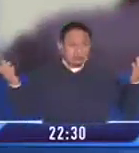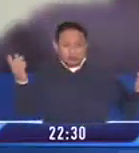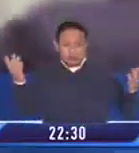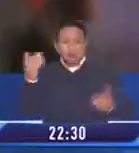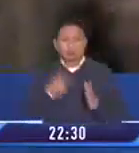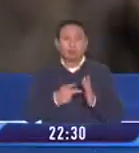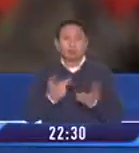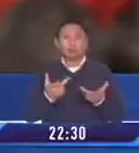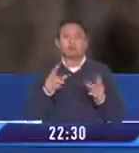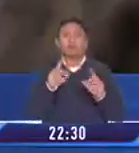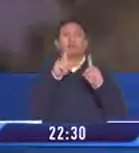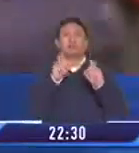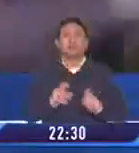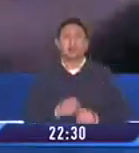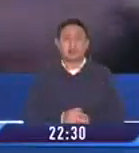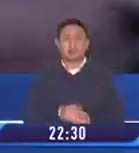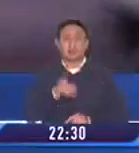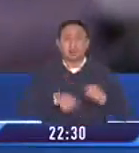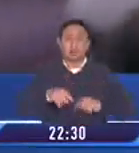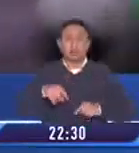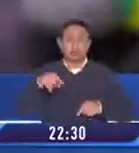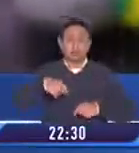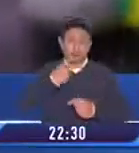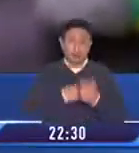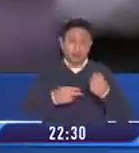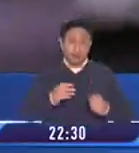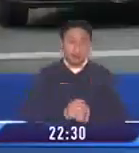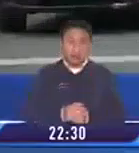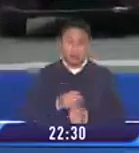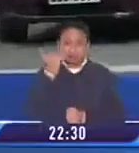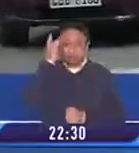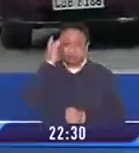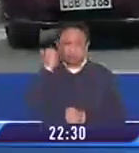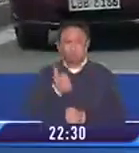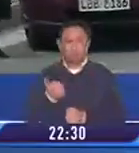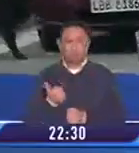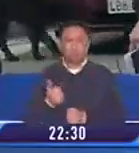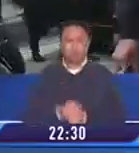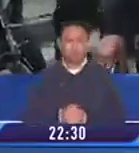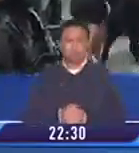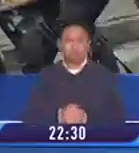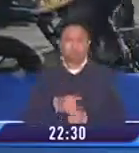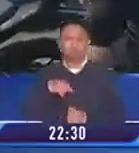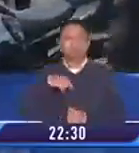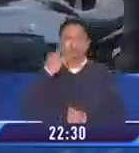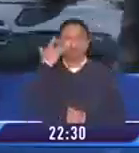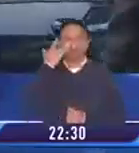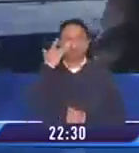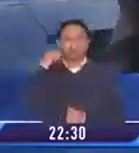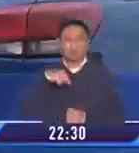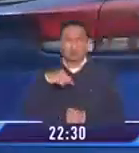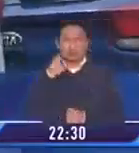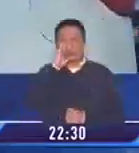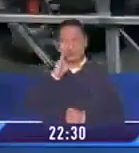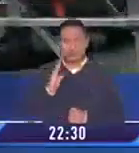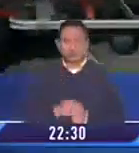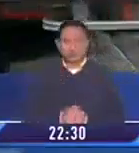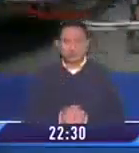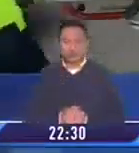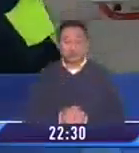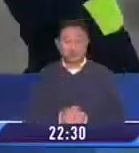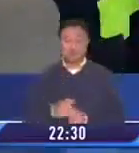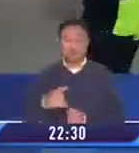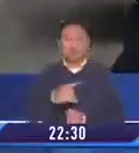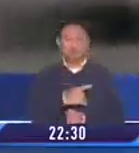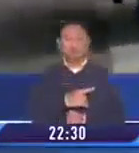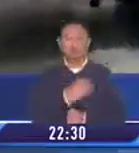y demandaban respuestas. Algunos salían con sus hijos, pero preocupados, ya que este tipo de casos no se han presentado. El ambiente se ponía